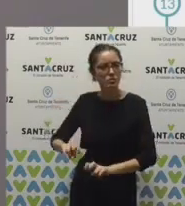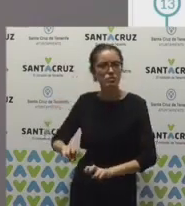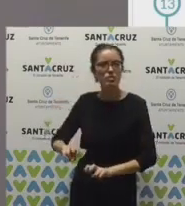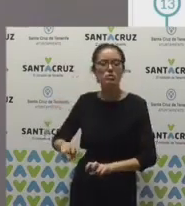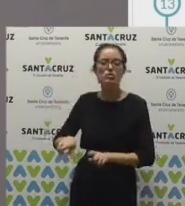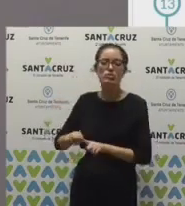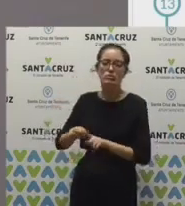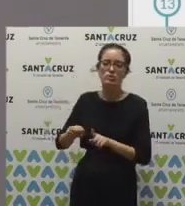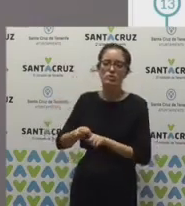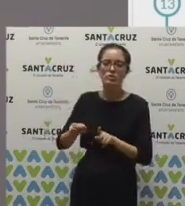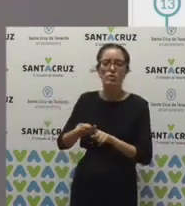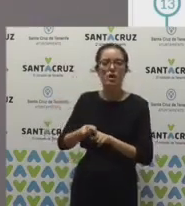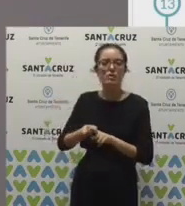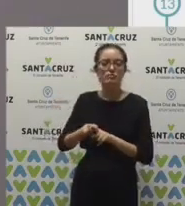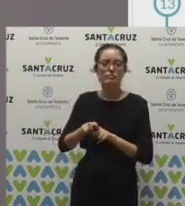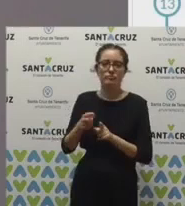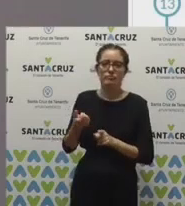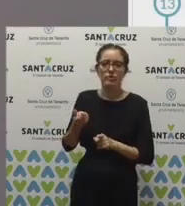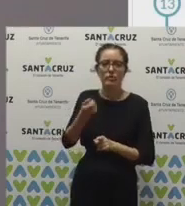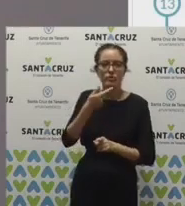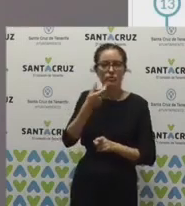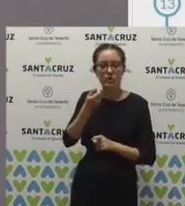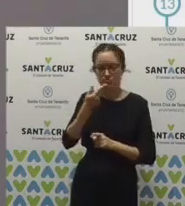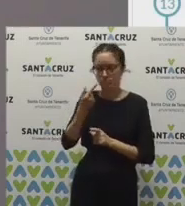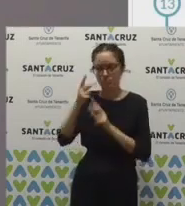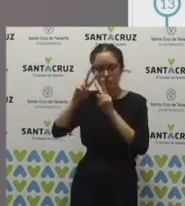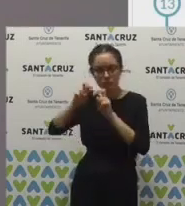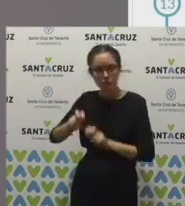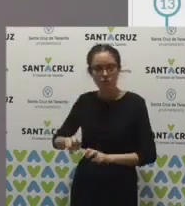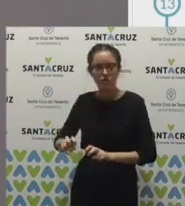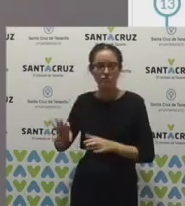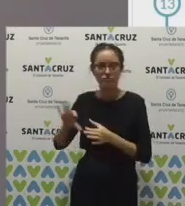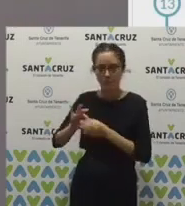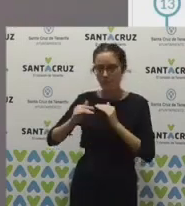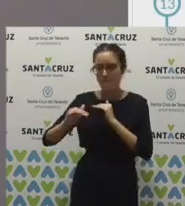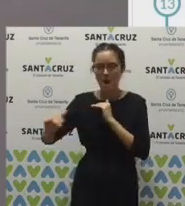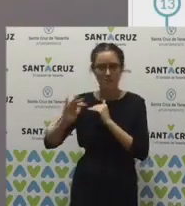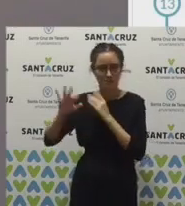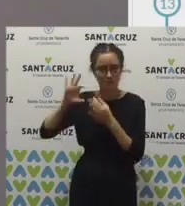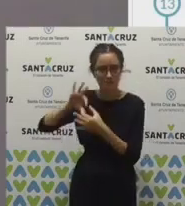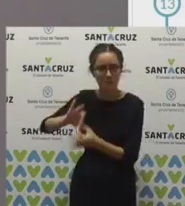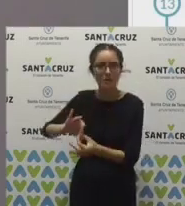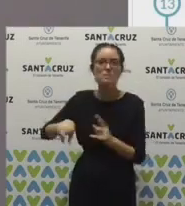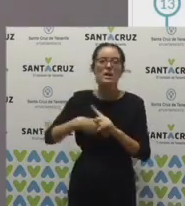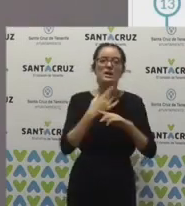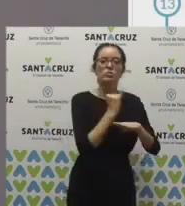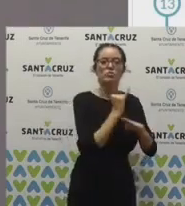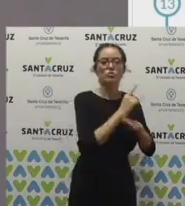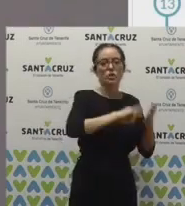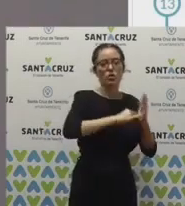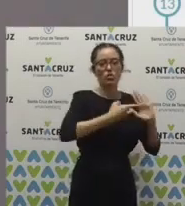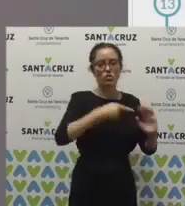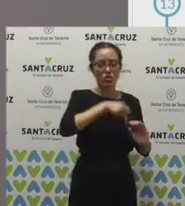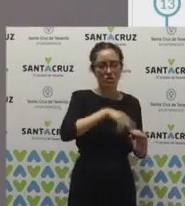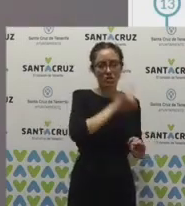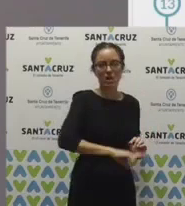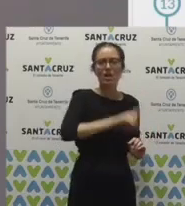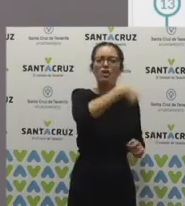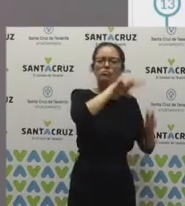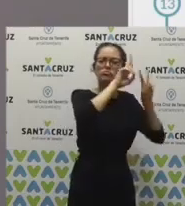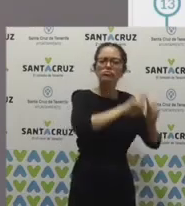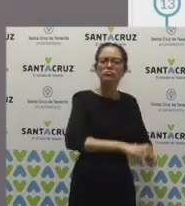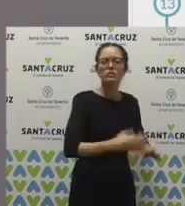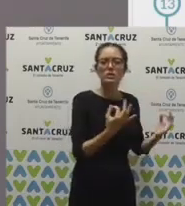farmacológicas activas procedentes de fuentes naturales terrestres y marinas y el instituto tecnológico de canarias que investiga